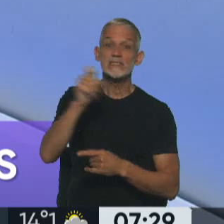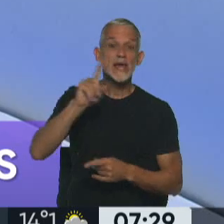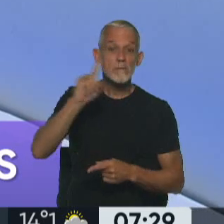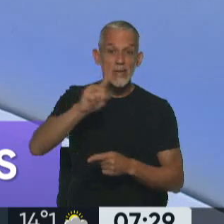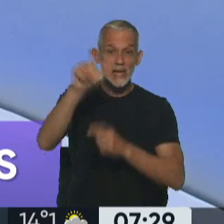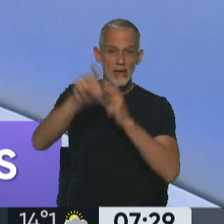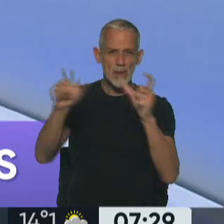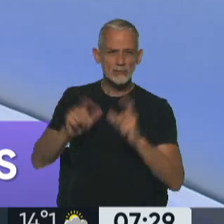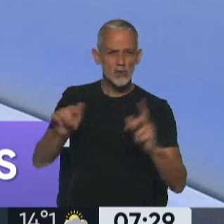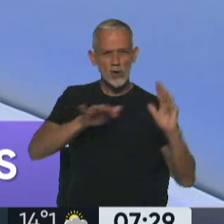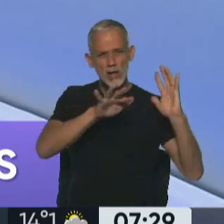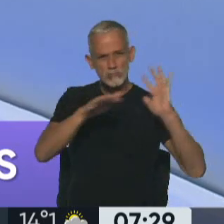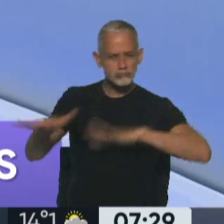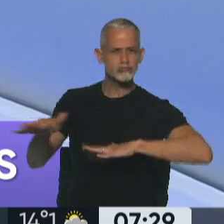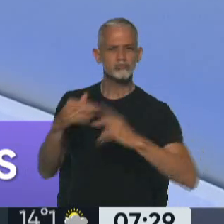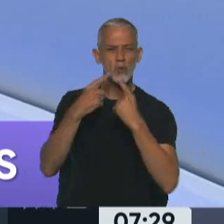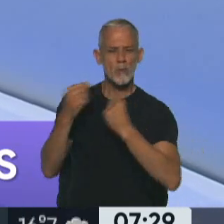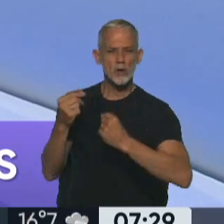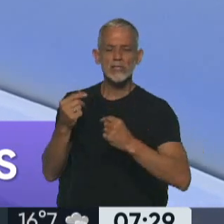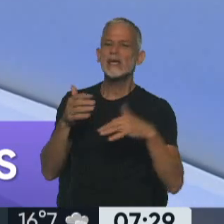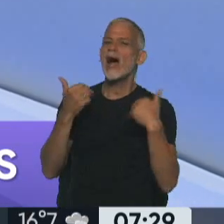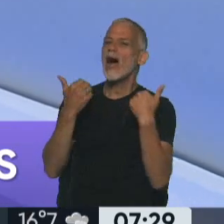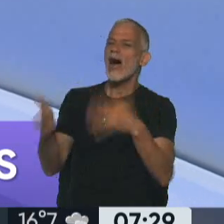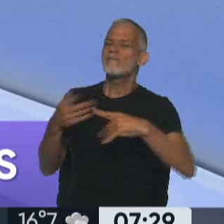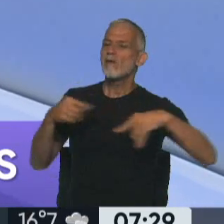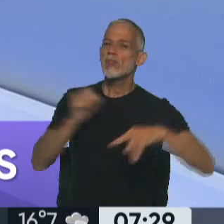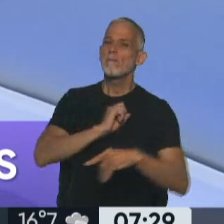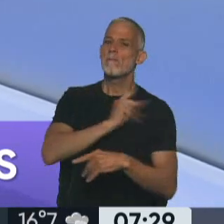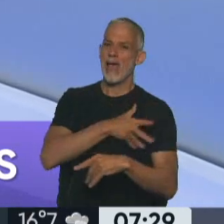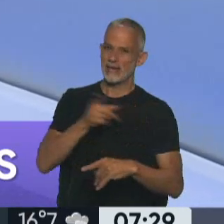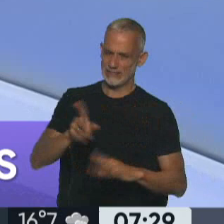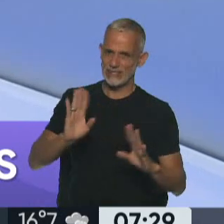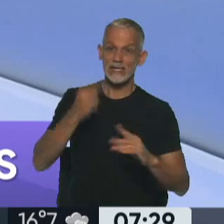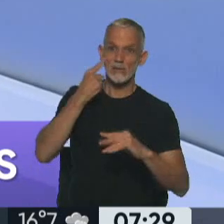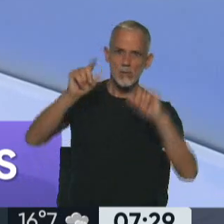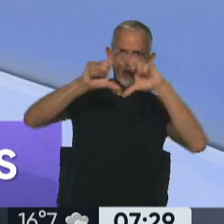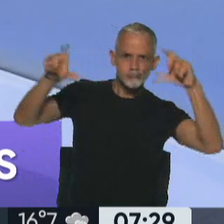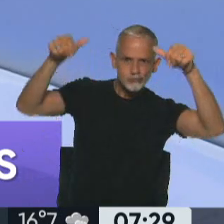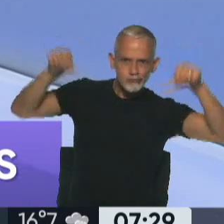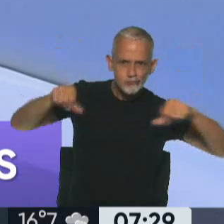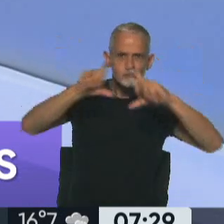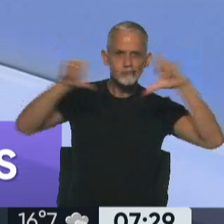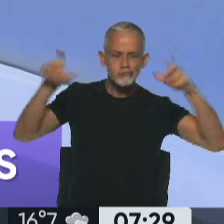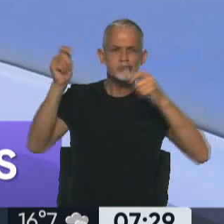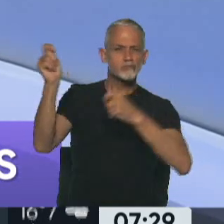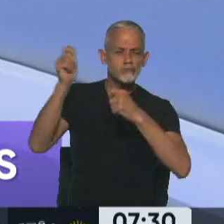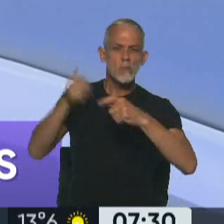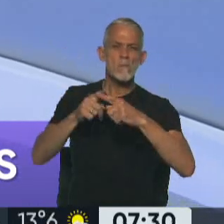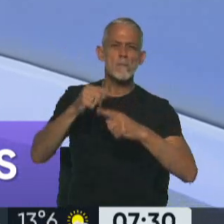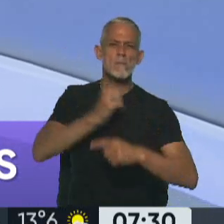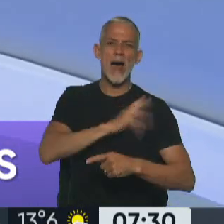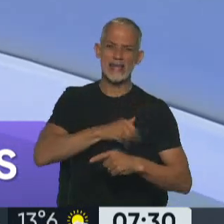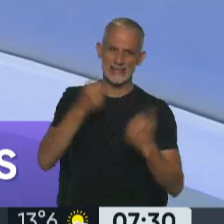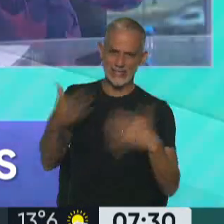personas participaron en una protesta a favor de Palestina. Se veían banderas palestinas, pero bueno, el